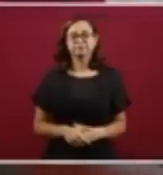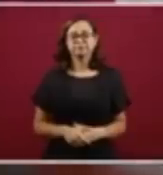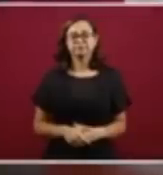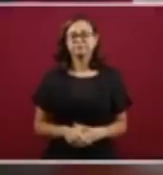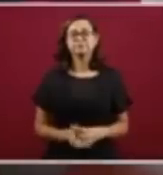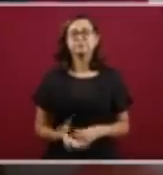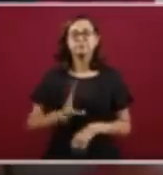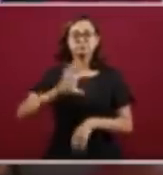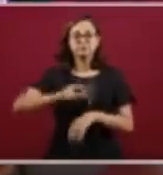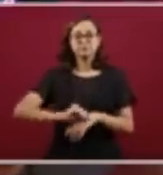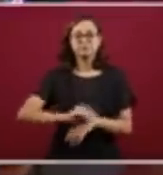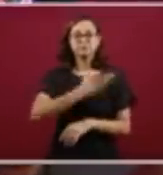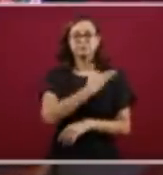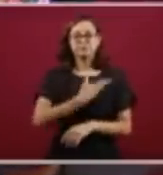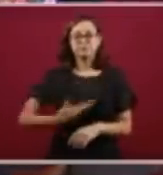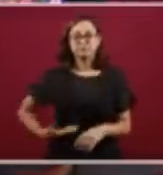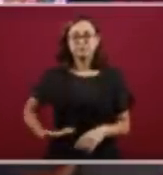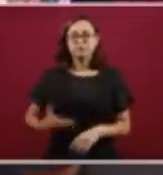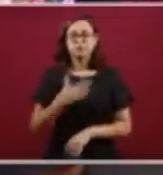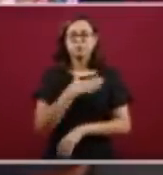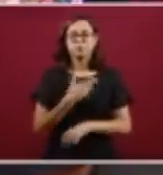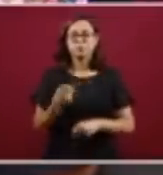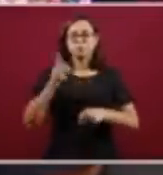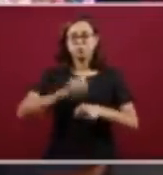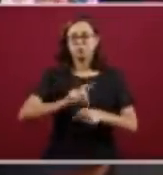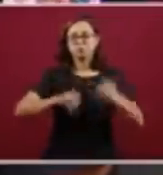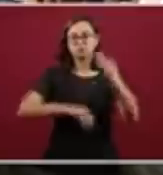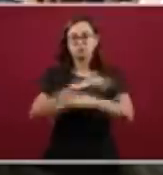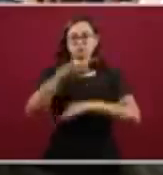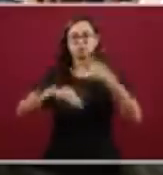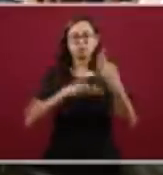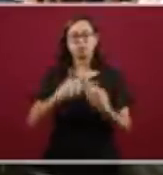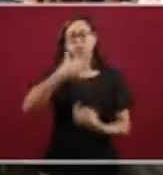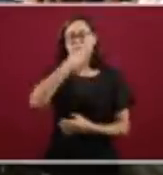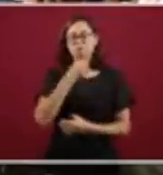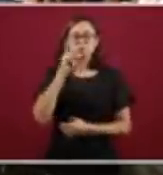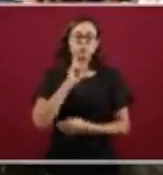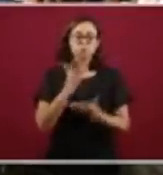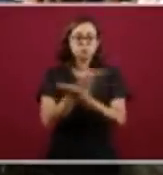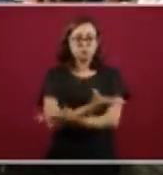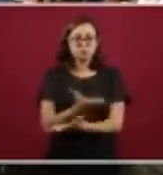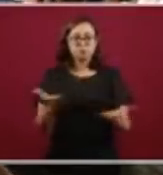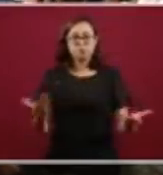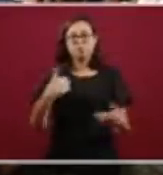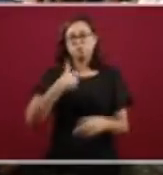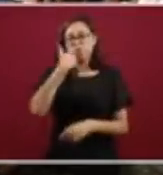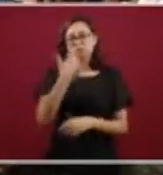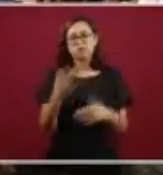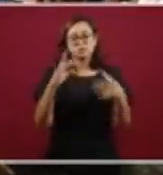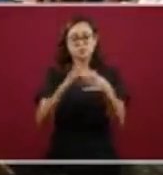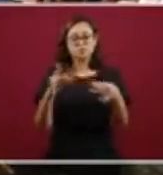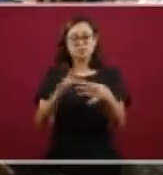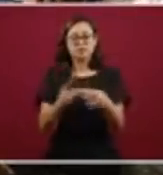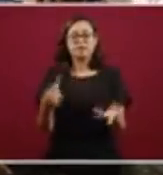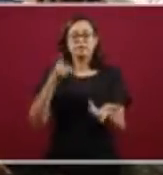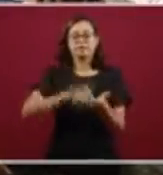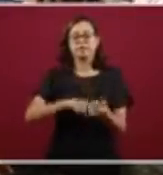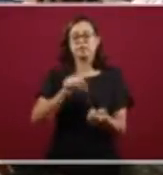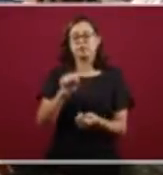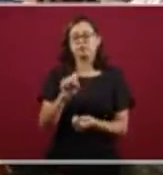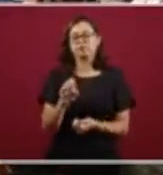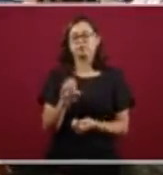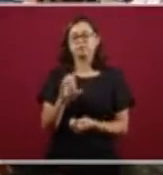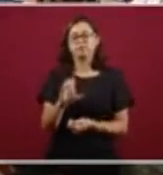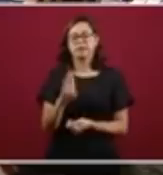Con su permiso, señor presidente. Hola, buenos días a todas y a todos. Comentar un poquito desde la Secretaría de Bienestar cuáles